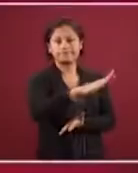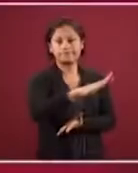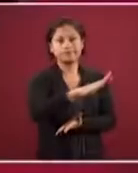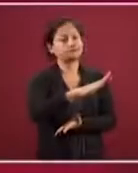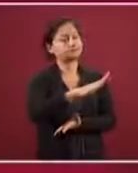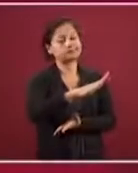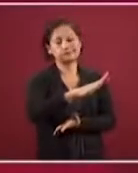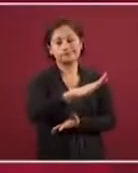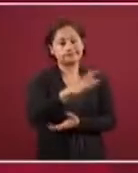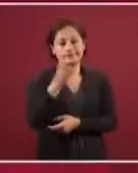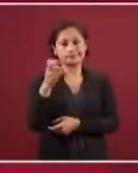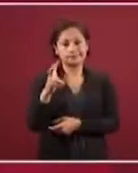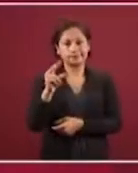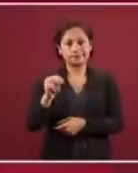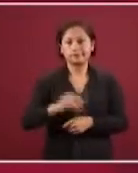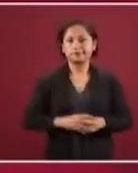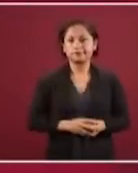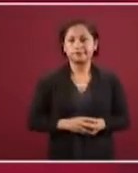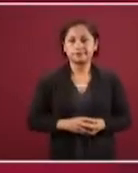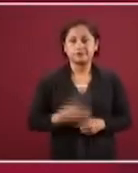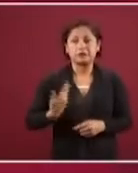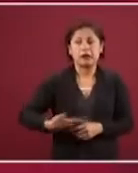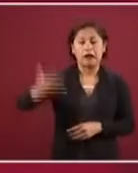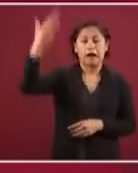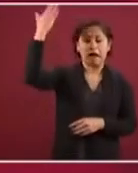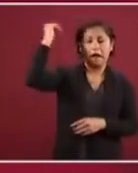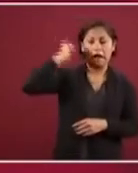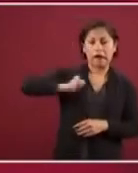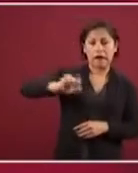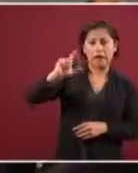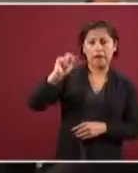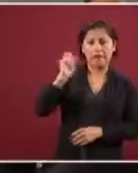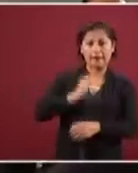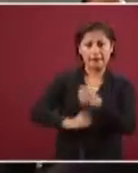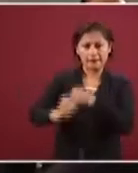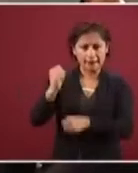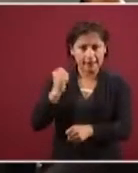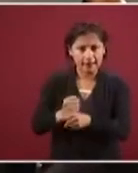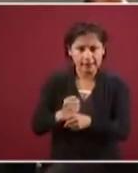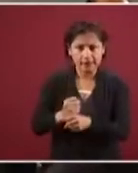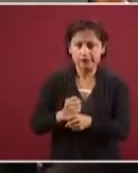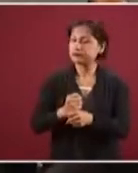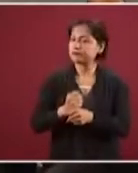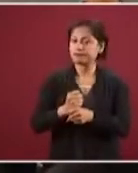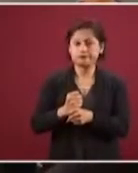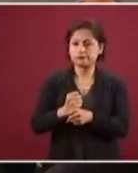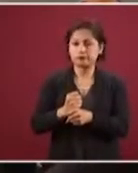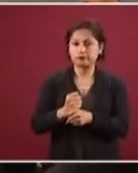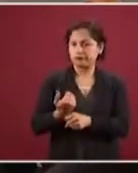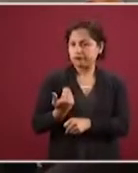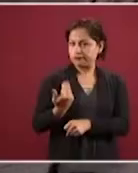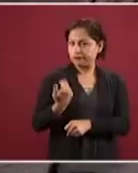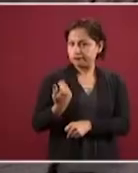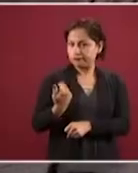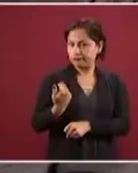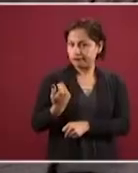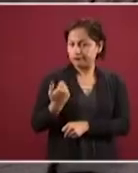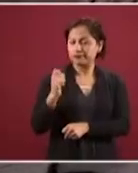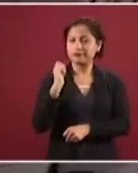no estoy hablando de hace 20 años estoy hablando de el gobierno anterior